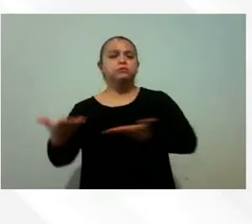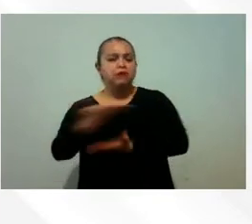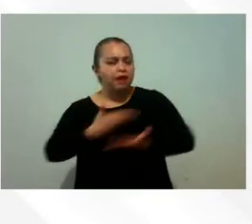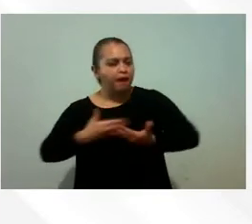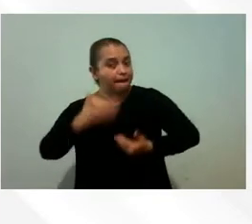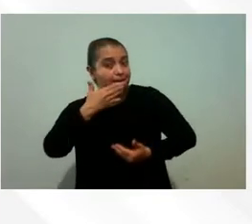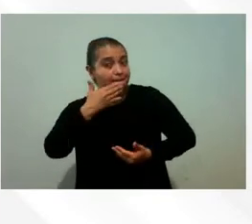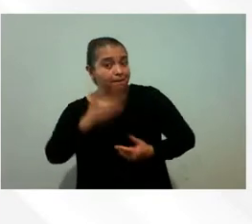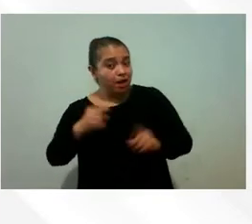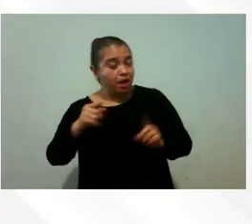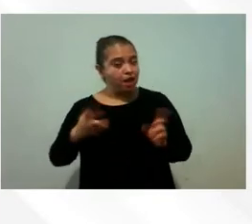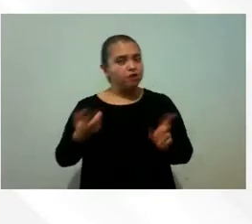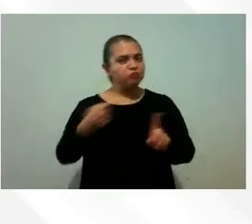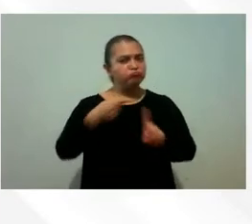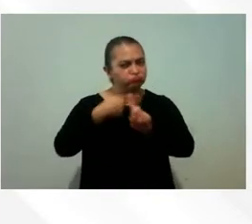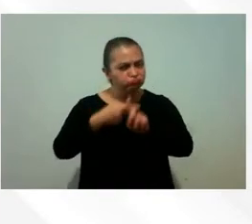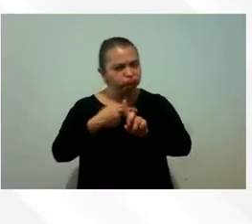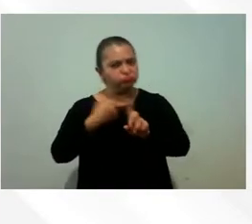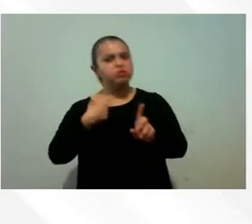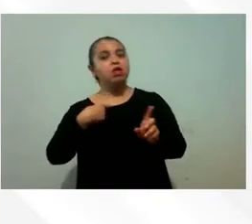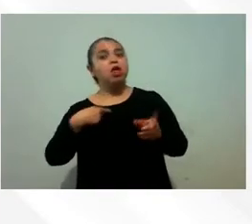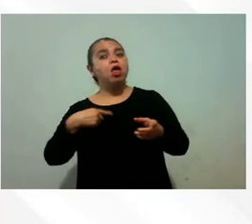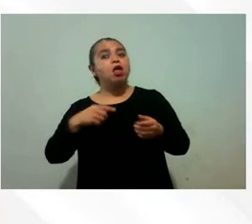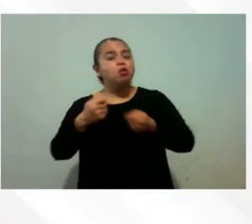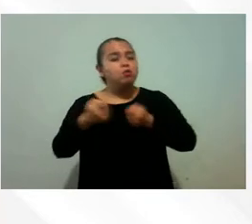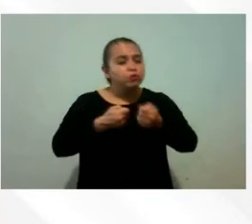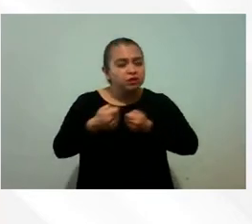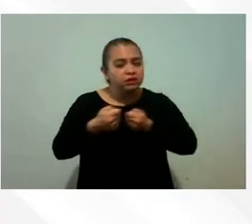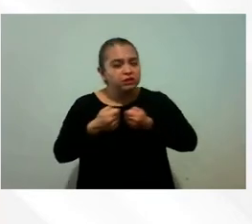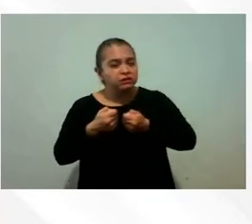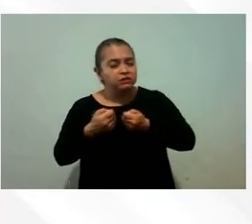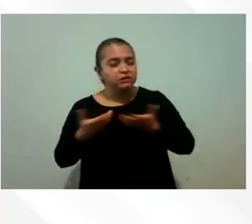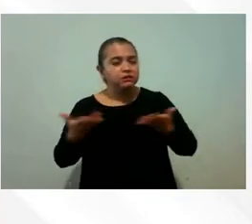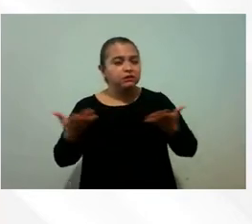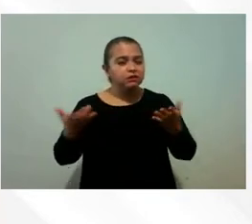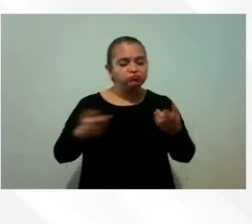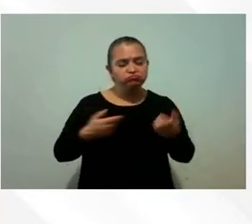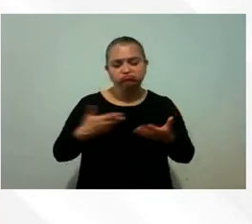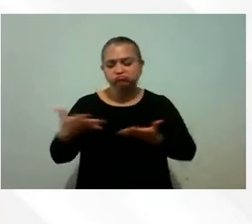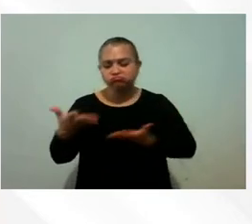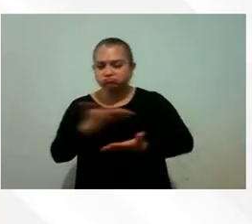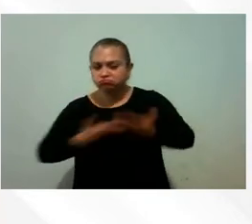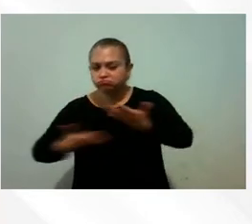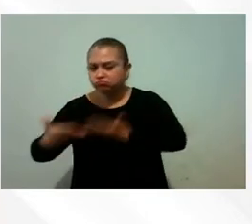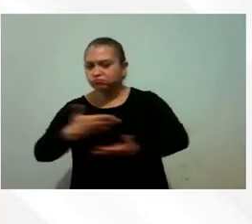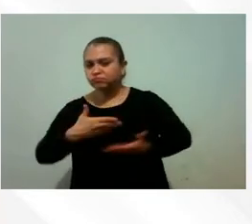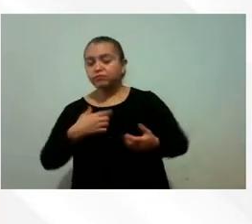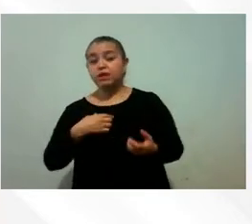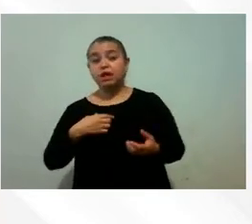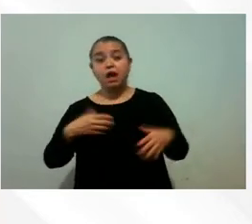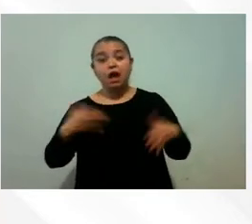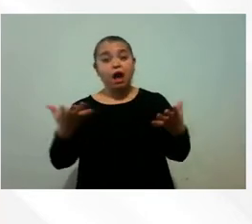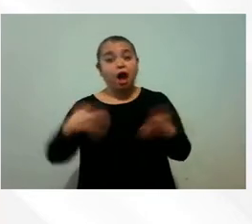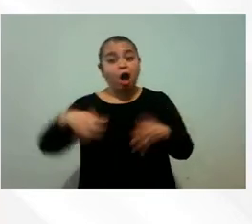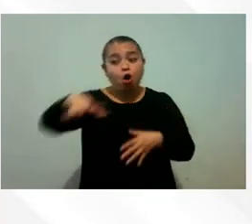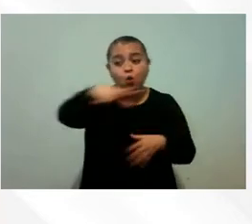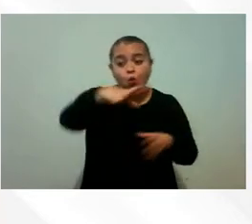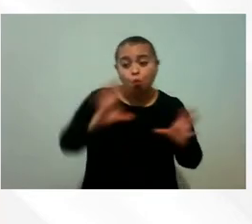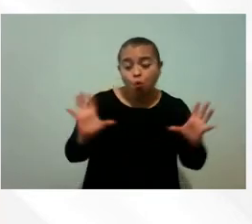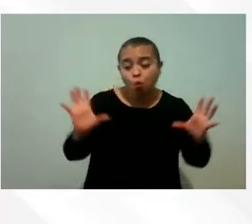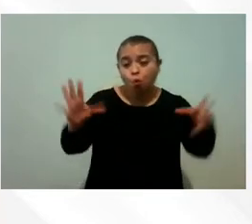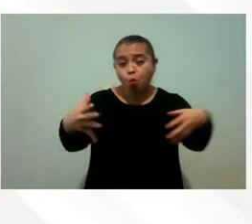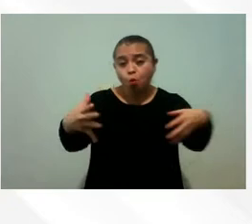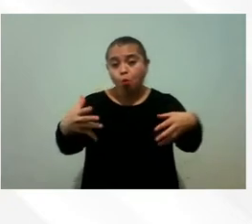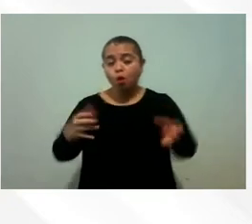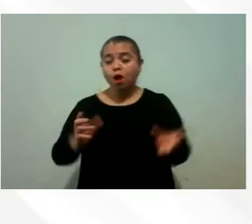Domesticar es acompañar en todos los sentidos, nos dice Yolanda. Hacer comunidad, empatizar y crear espacios